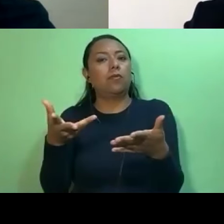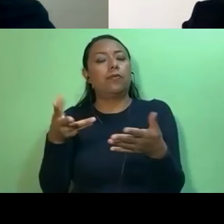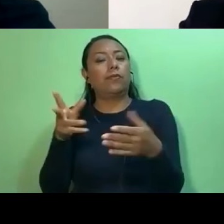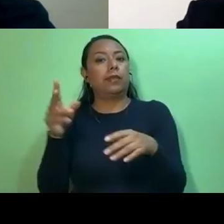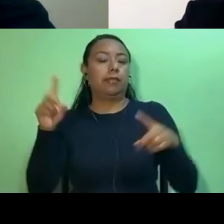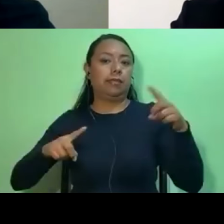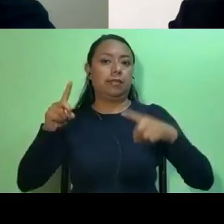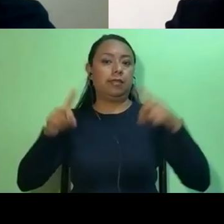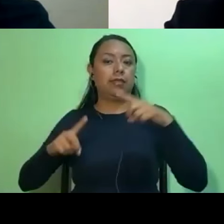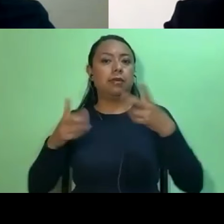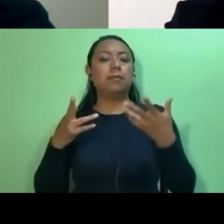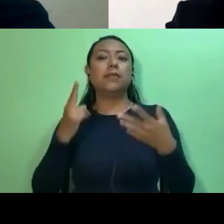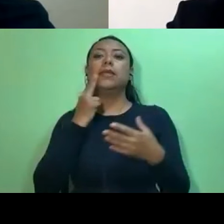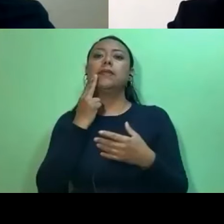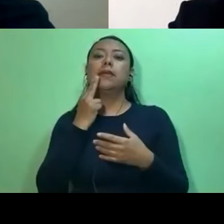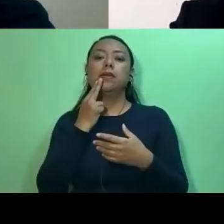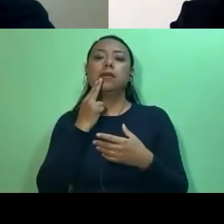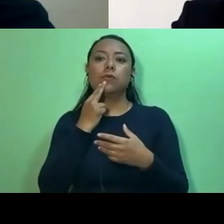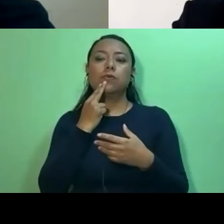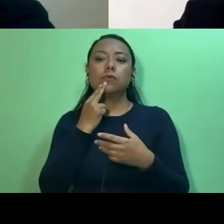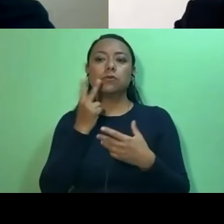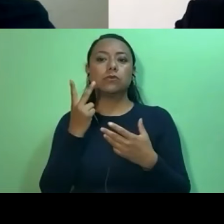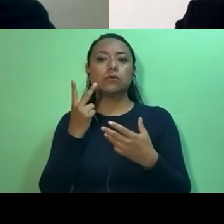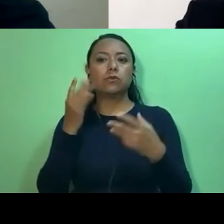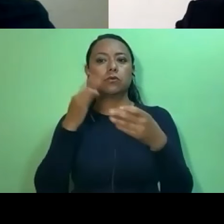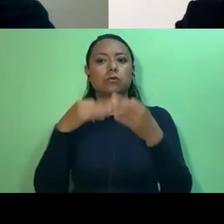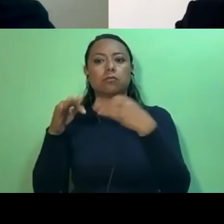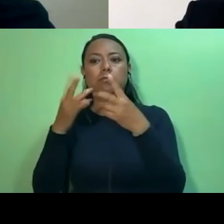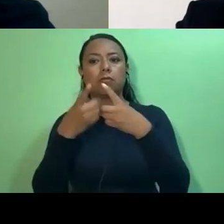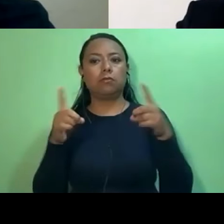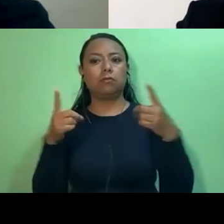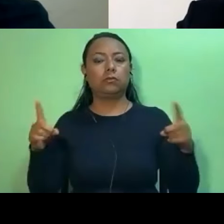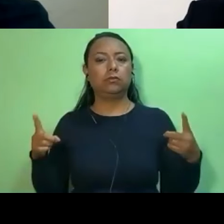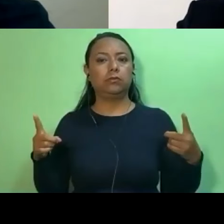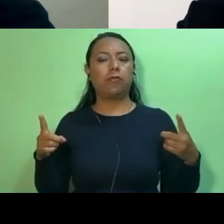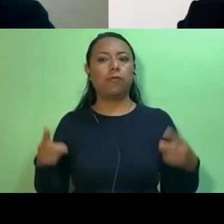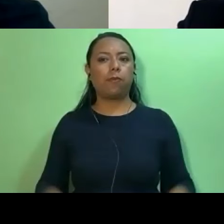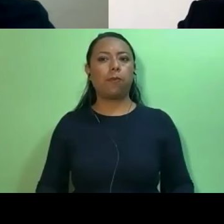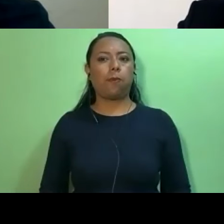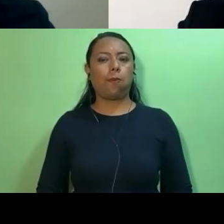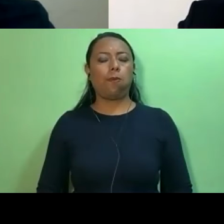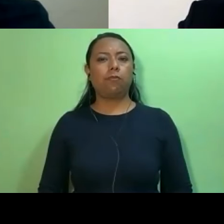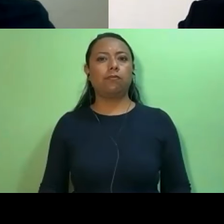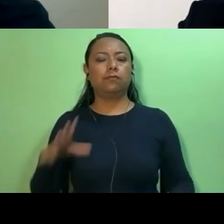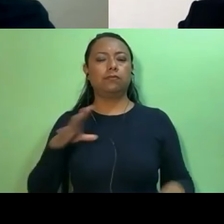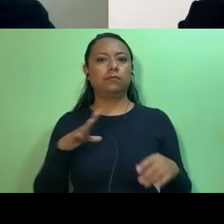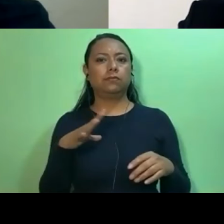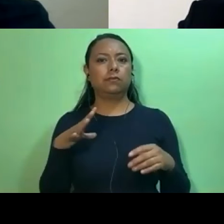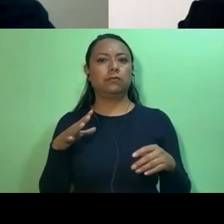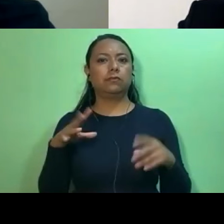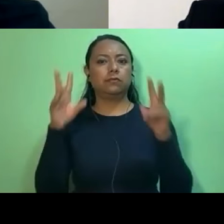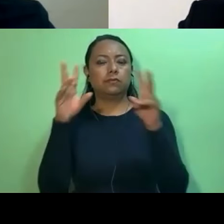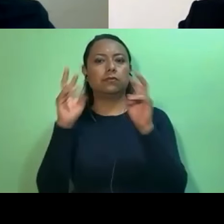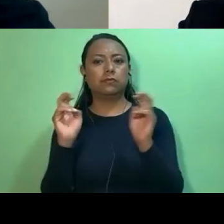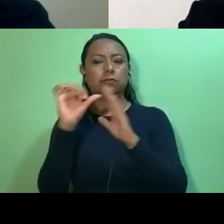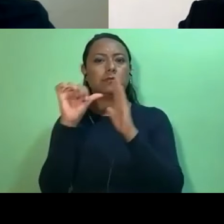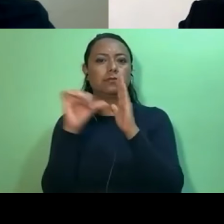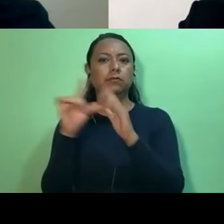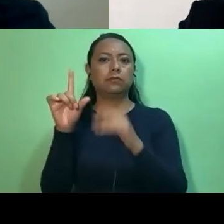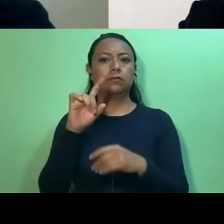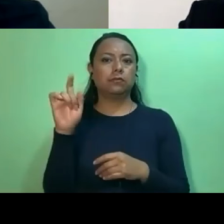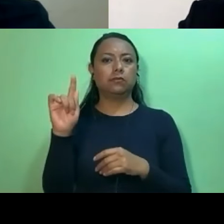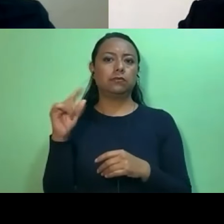luego del índice de desarrollo que corresponda en términos del artículo 172